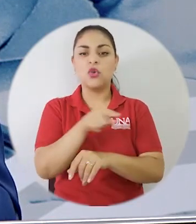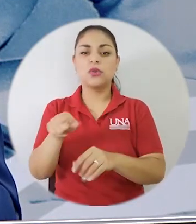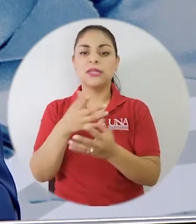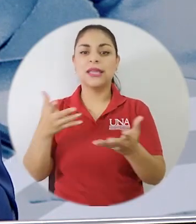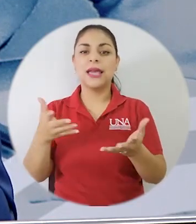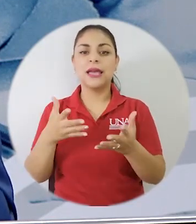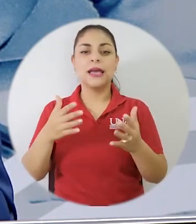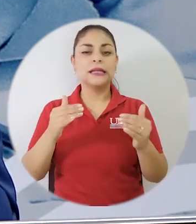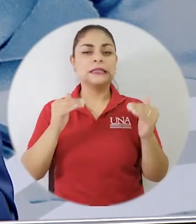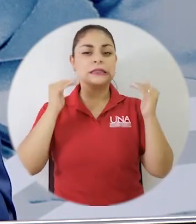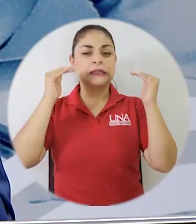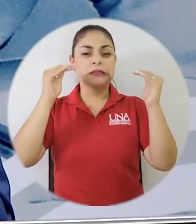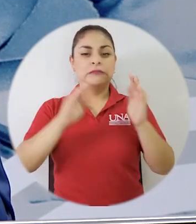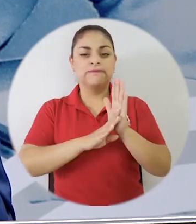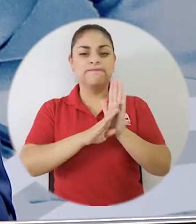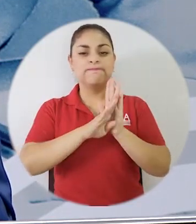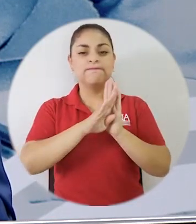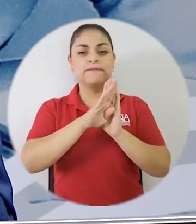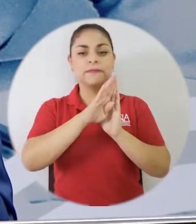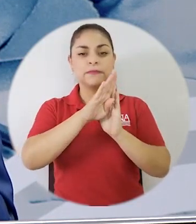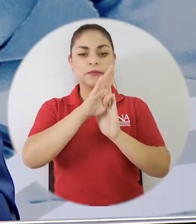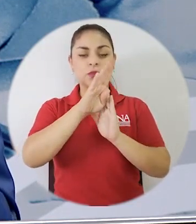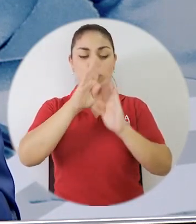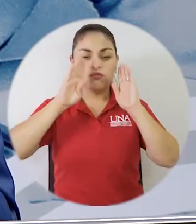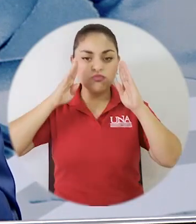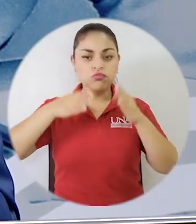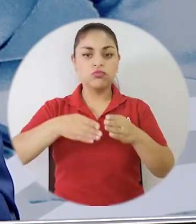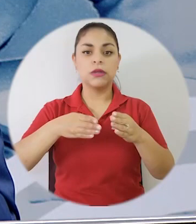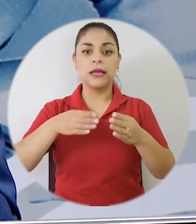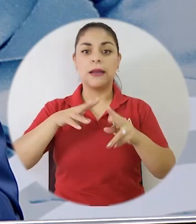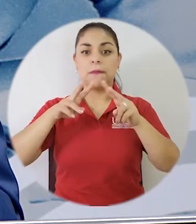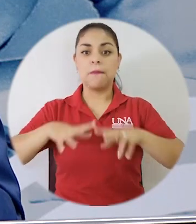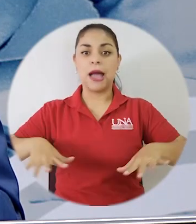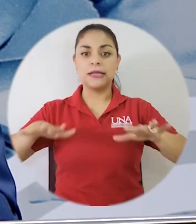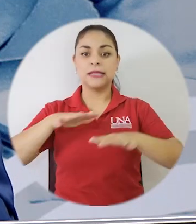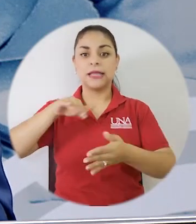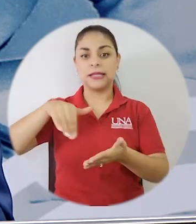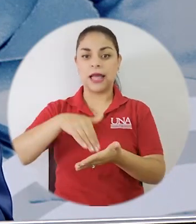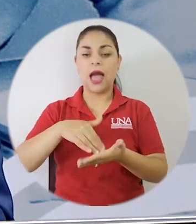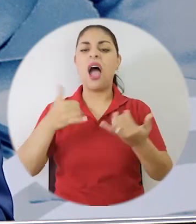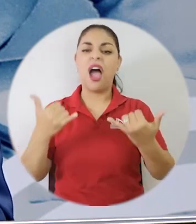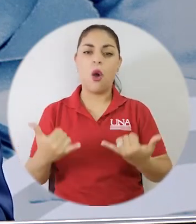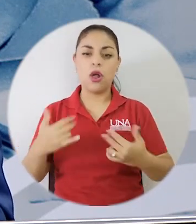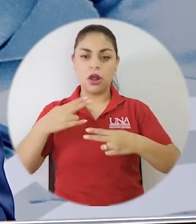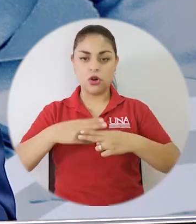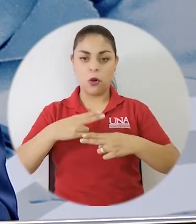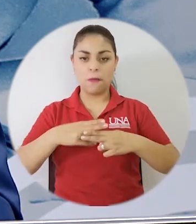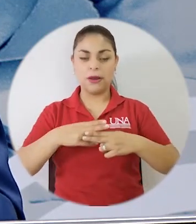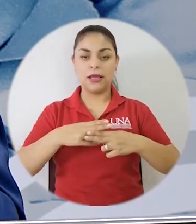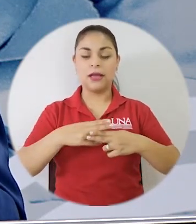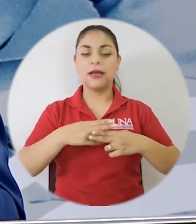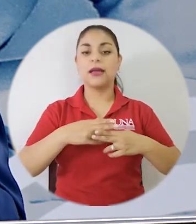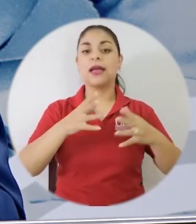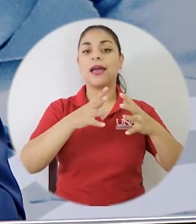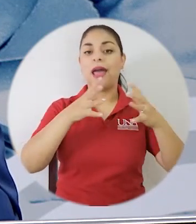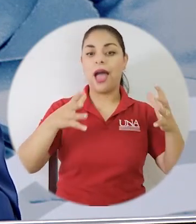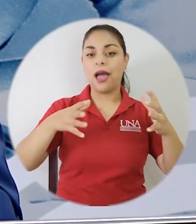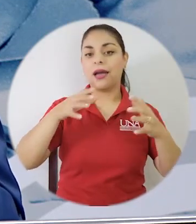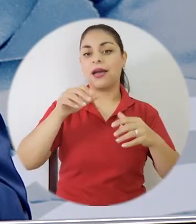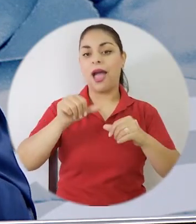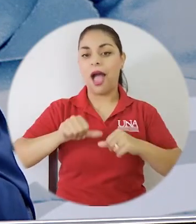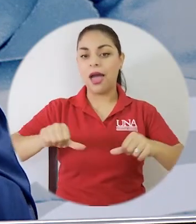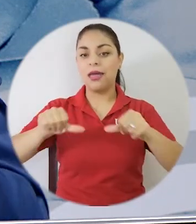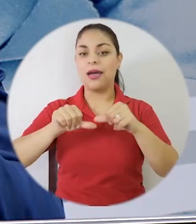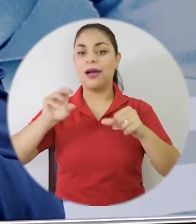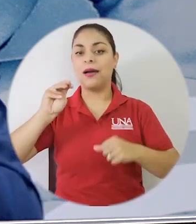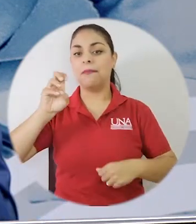ese crecimiento económico tiene en el Valle Central, en lo que hoy denominamos el Gran Área Metropolitana. Es decir, tuvimos